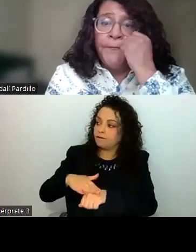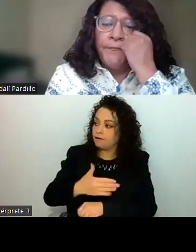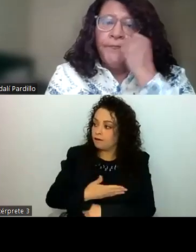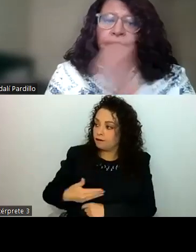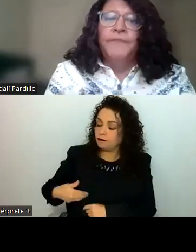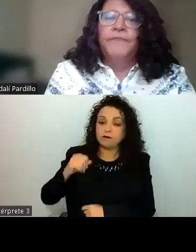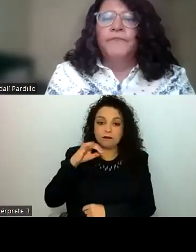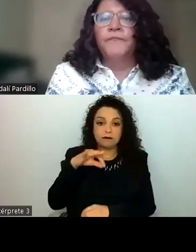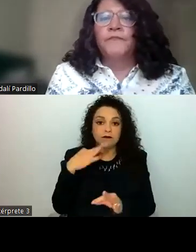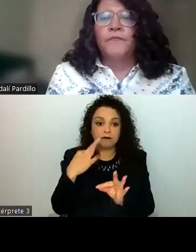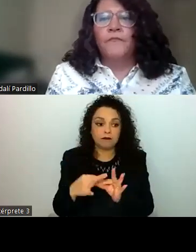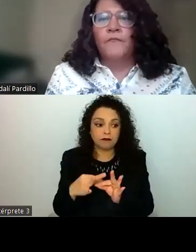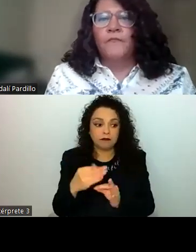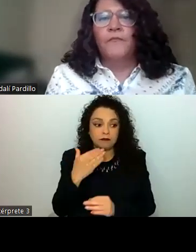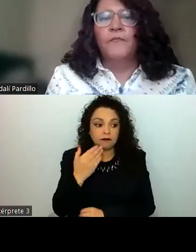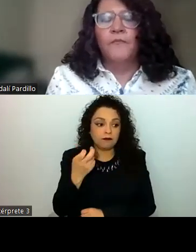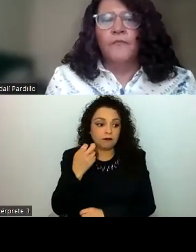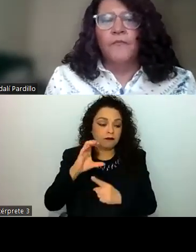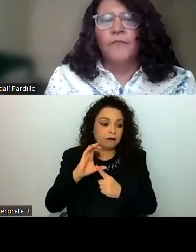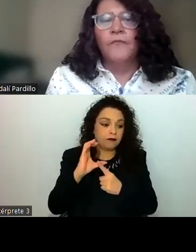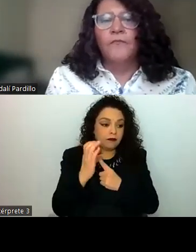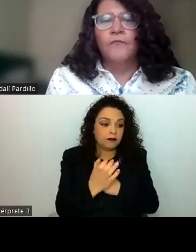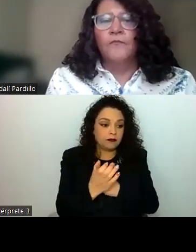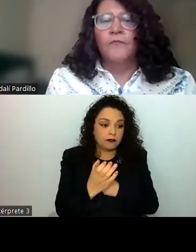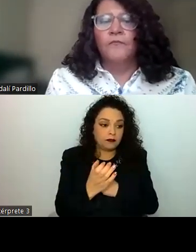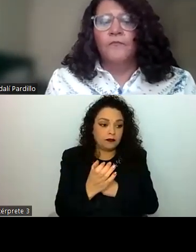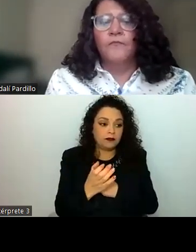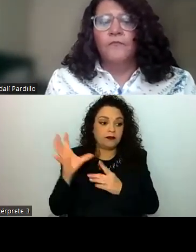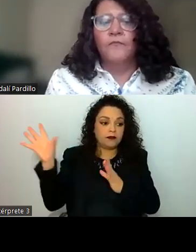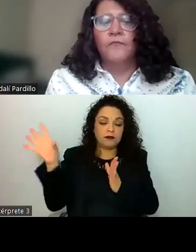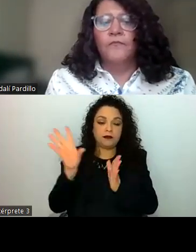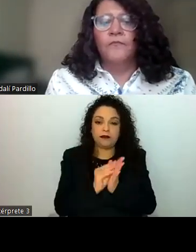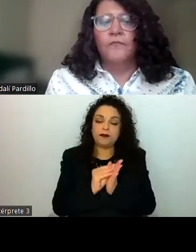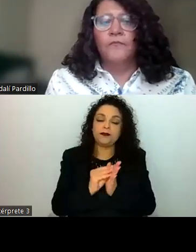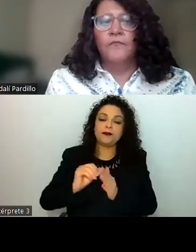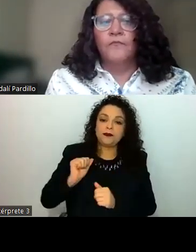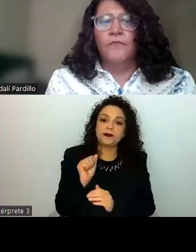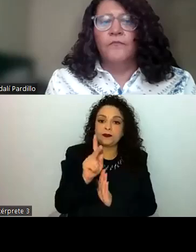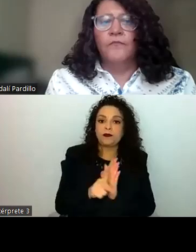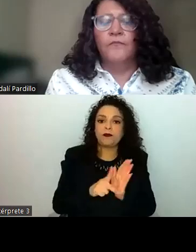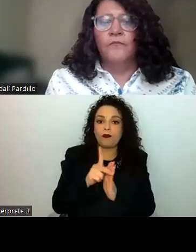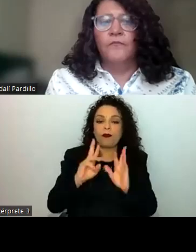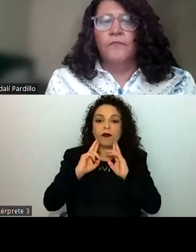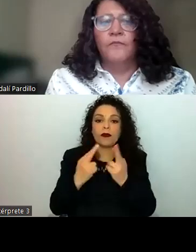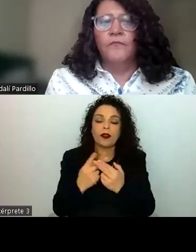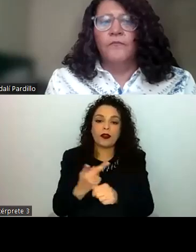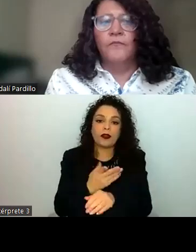enterado el pleno de esta comisión del contenido de la versión estenográfica.